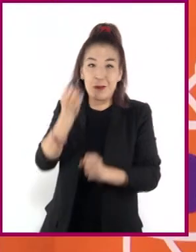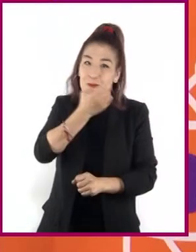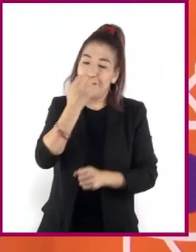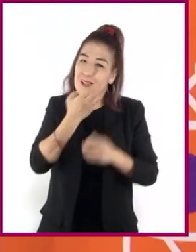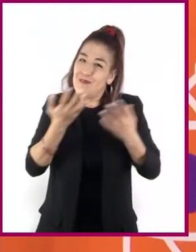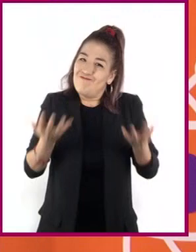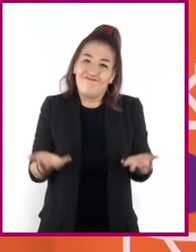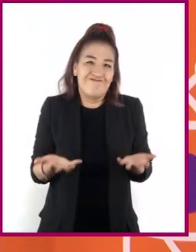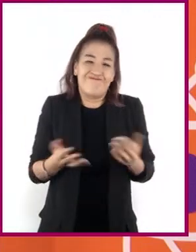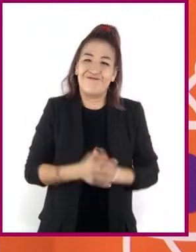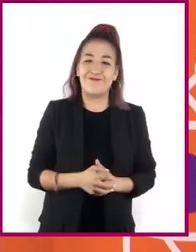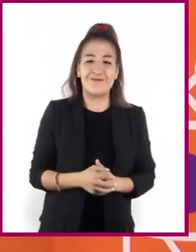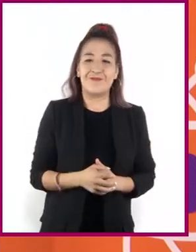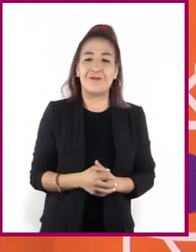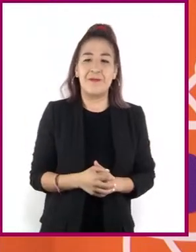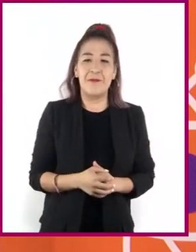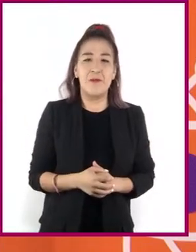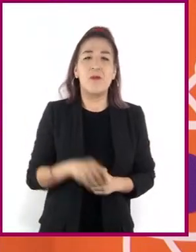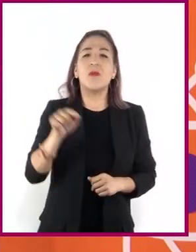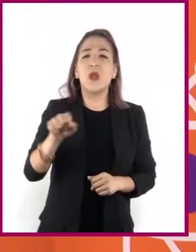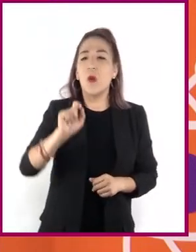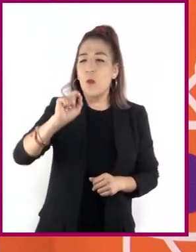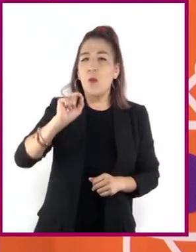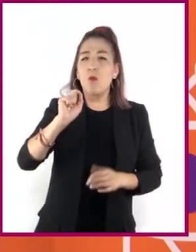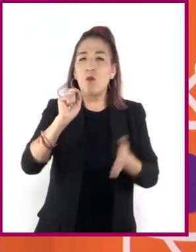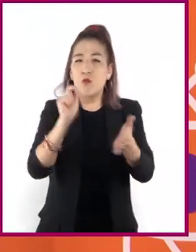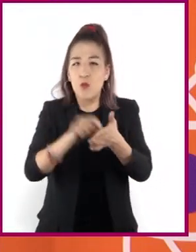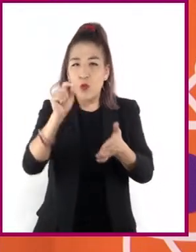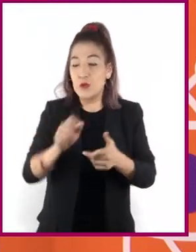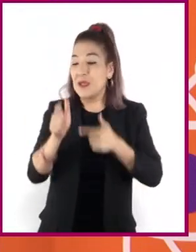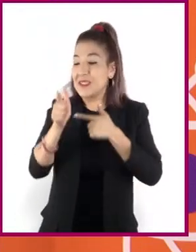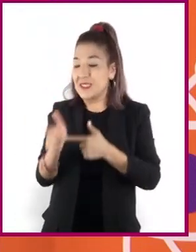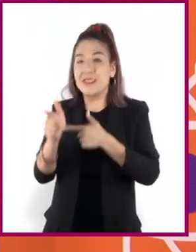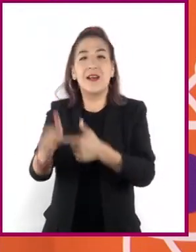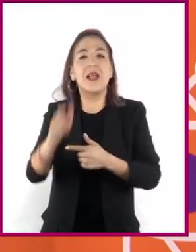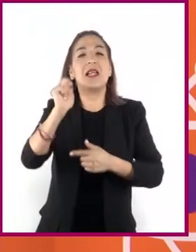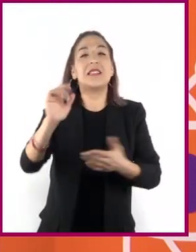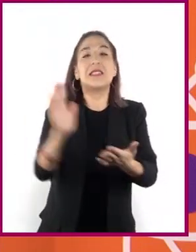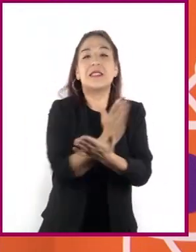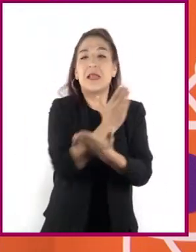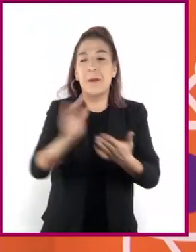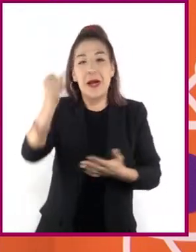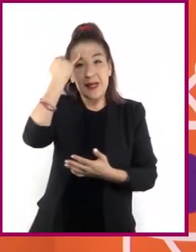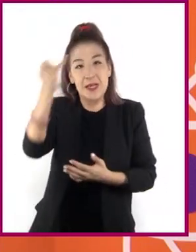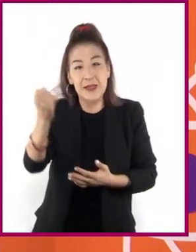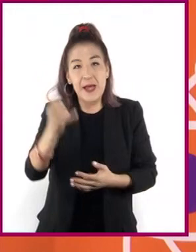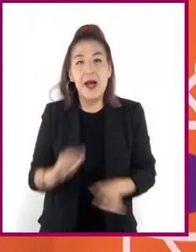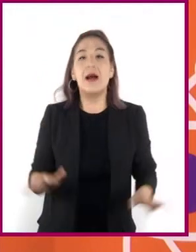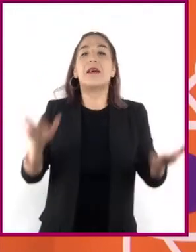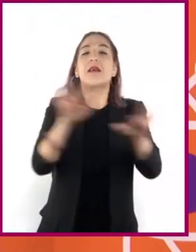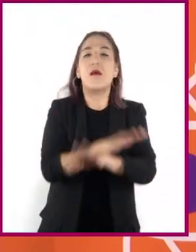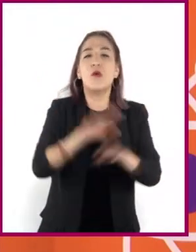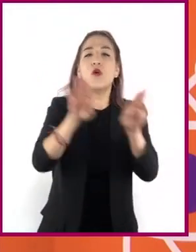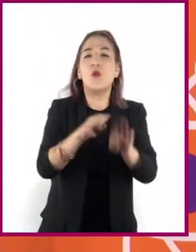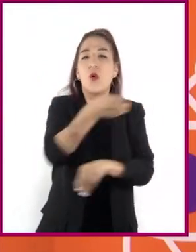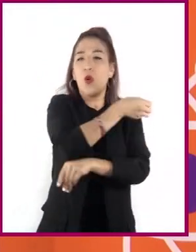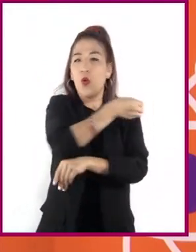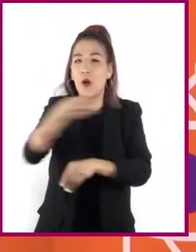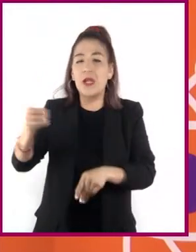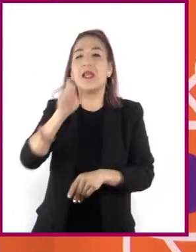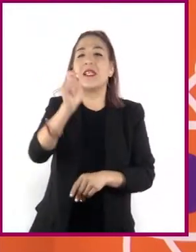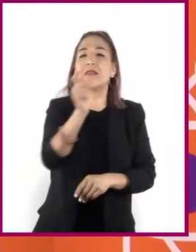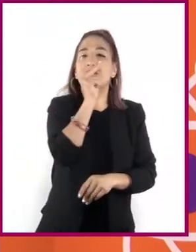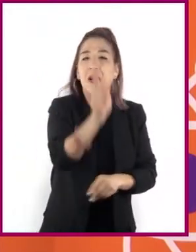aquí se optó por el punto y seguido para separar ideas y se modificó el orden sintáctico